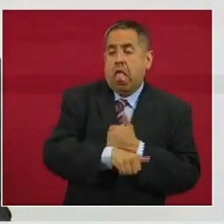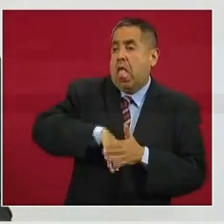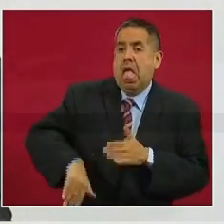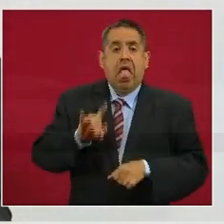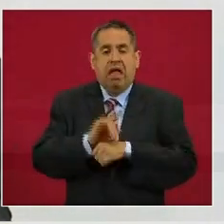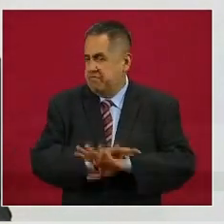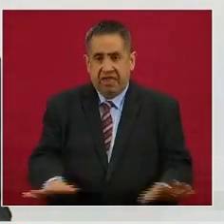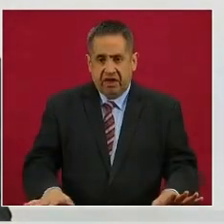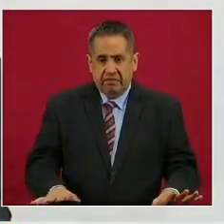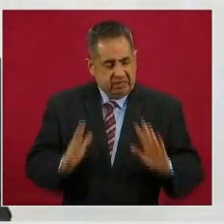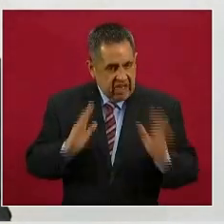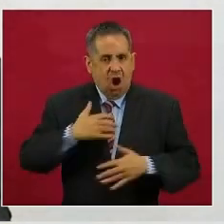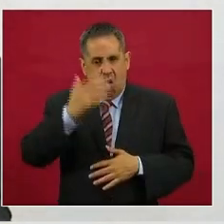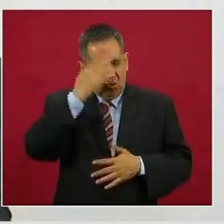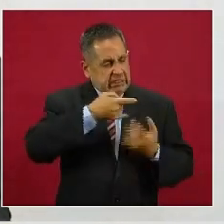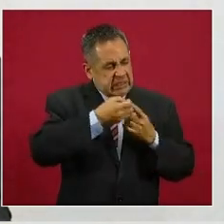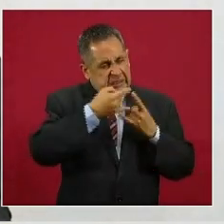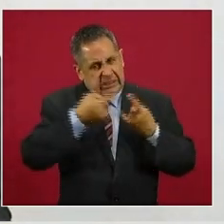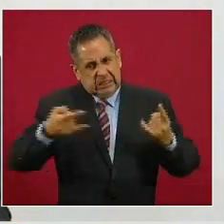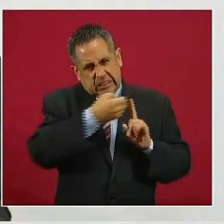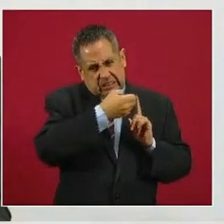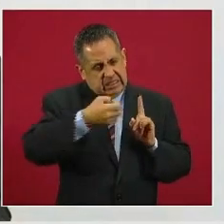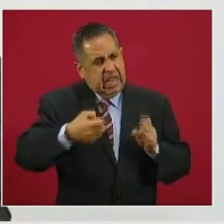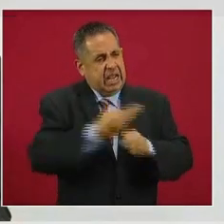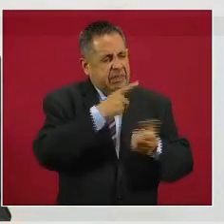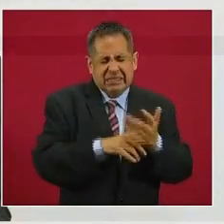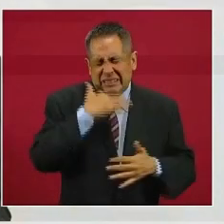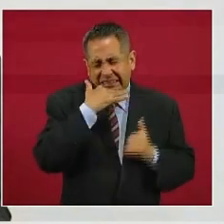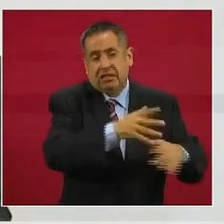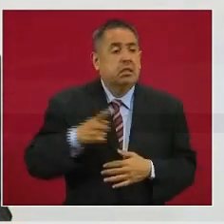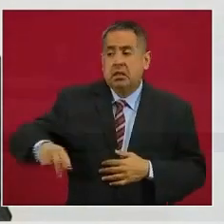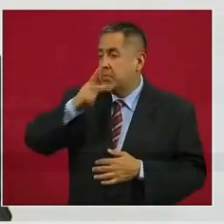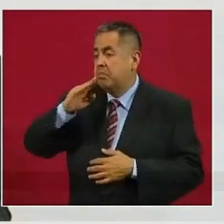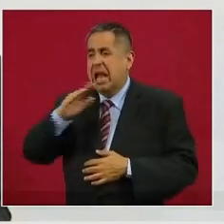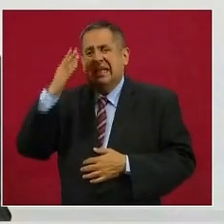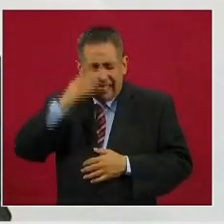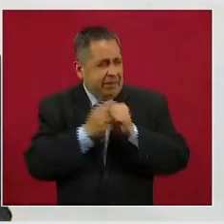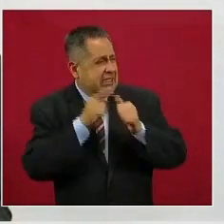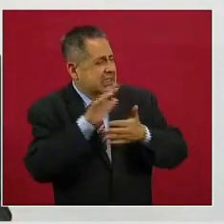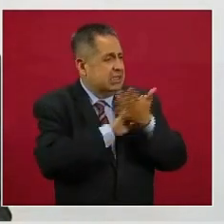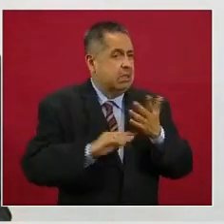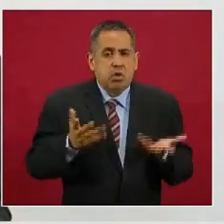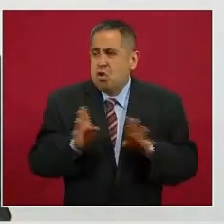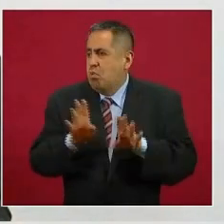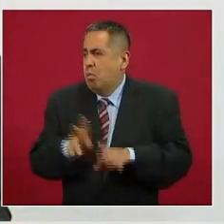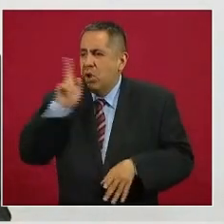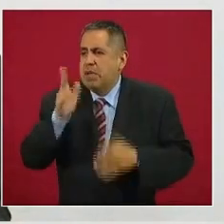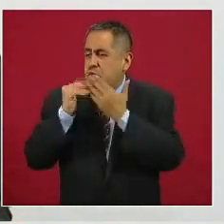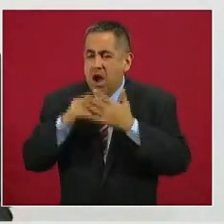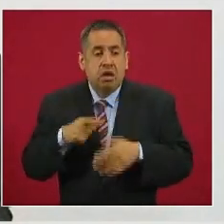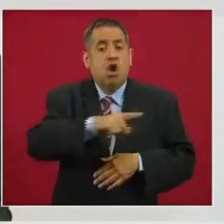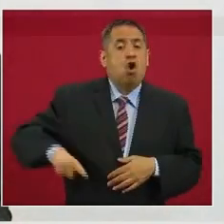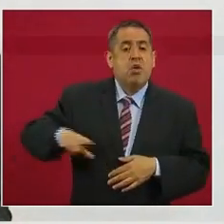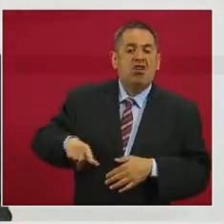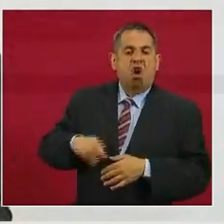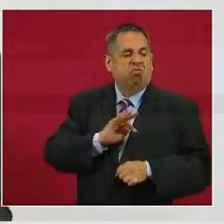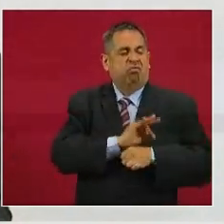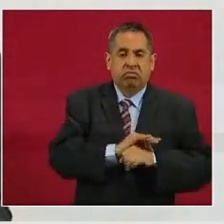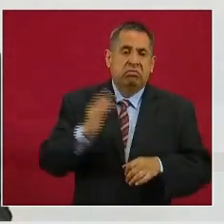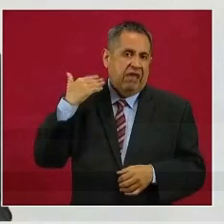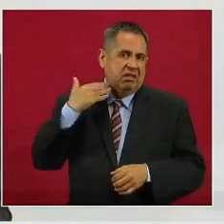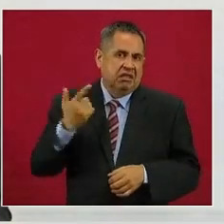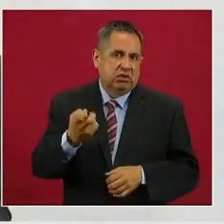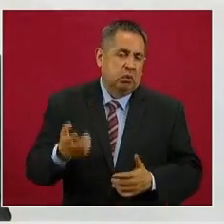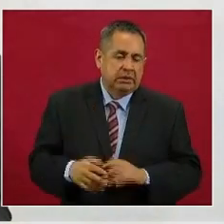y de la mentira. Ahora conocemos toda la trama y toda la urdimbre criminal que los padres y la población sabían que existía, pero no podían probarlo porque el gobierno estaba en su contra.